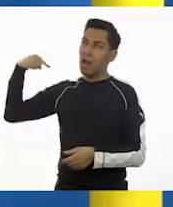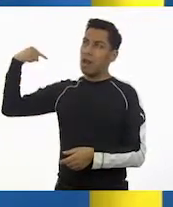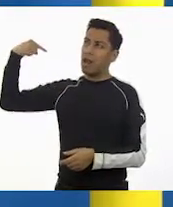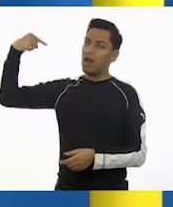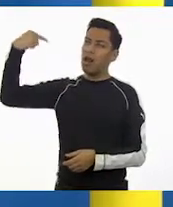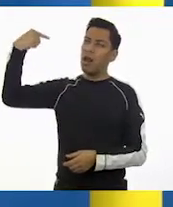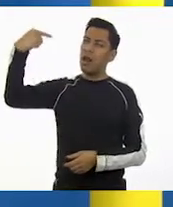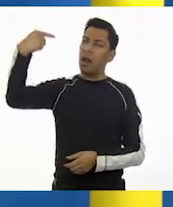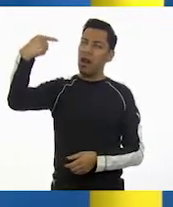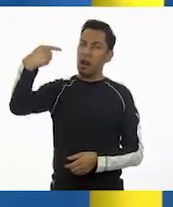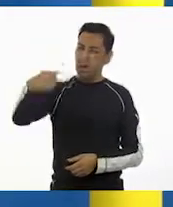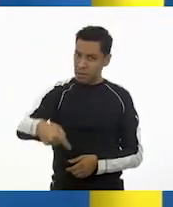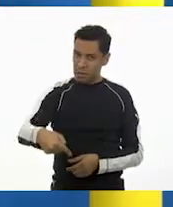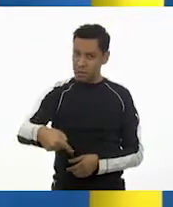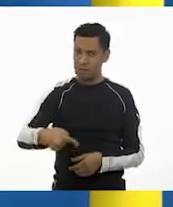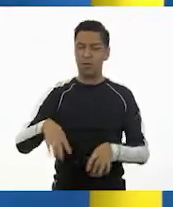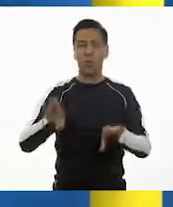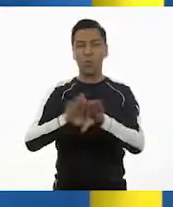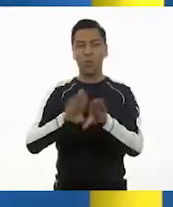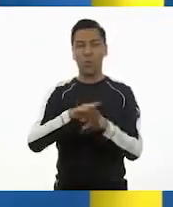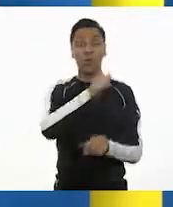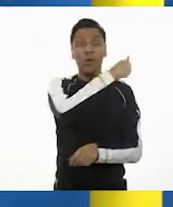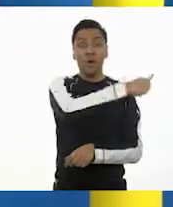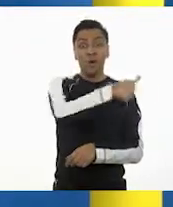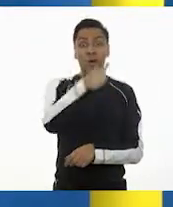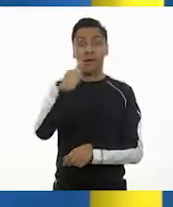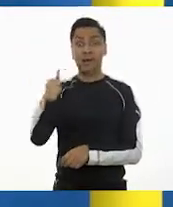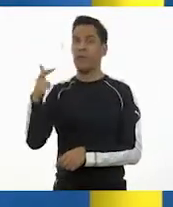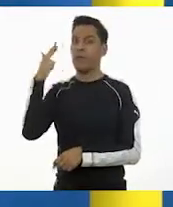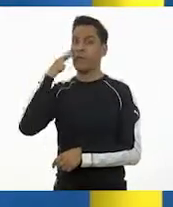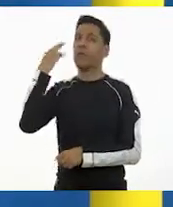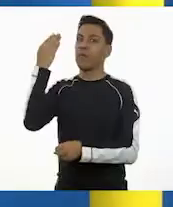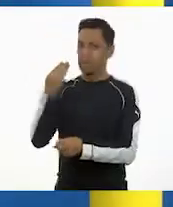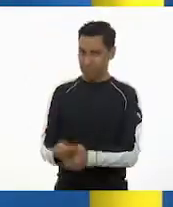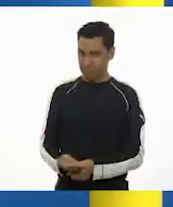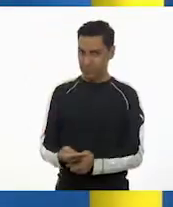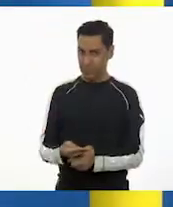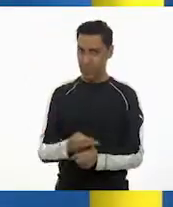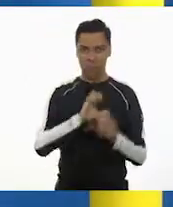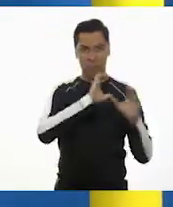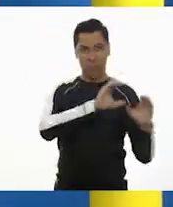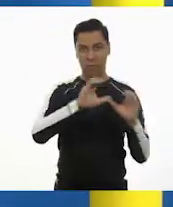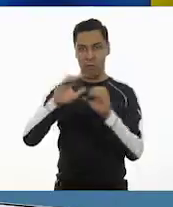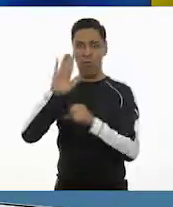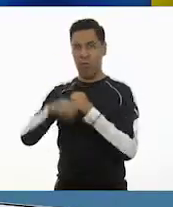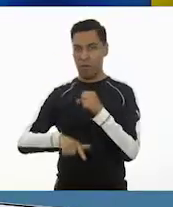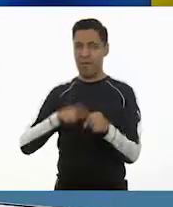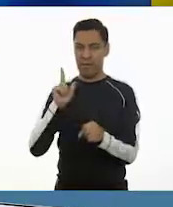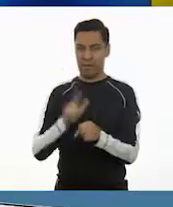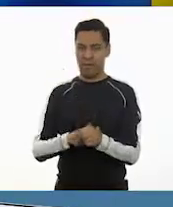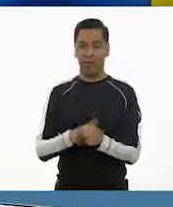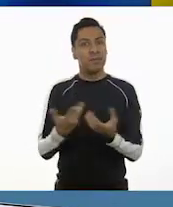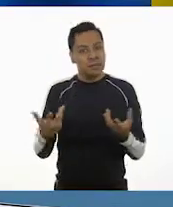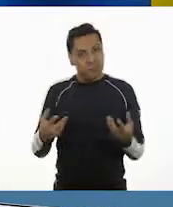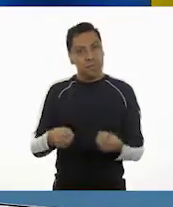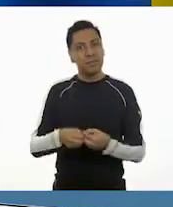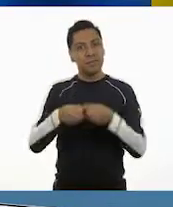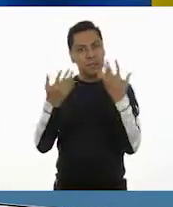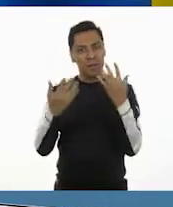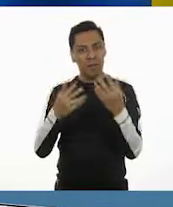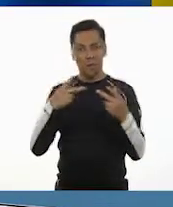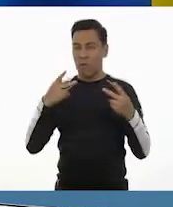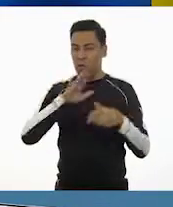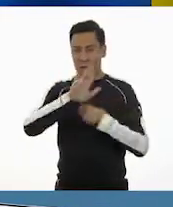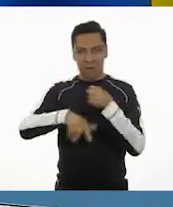reflexionar sobre el papel que nos toca desempeñar a cada uno de nosotros en esta historia. Pues claro, porque todos los seres